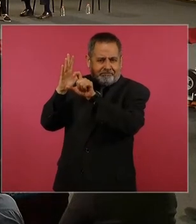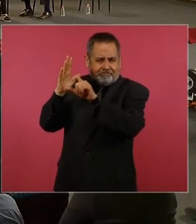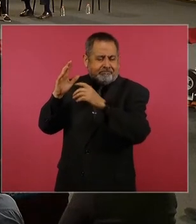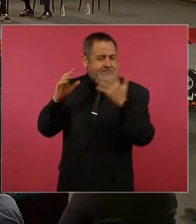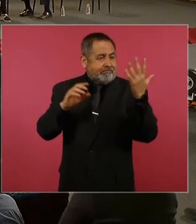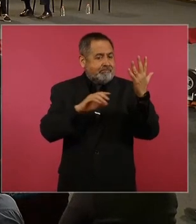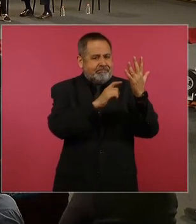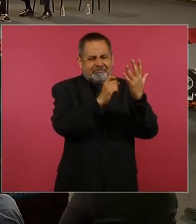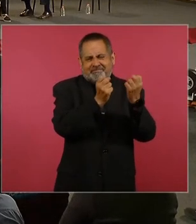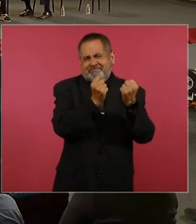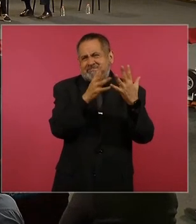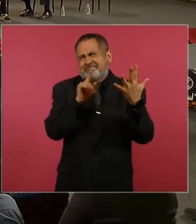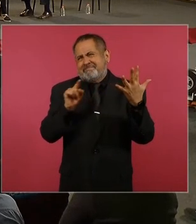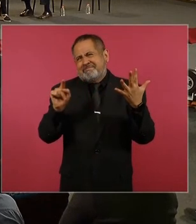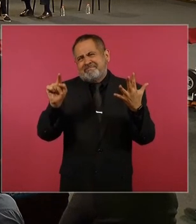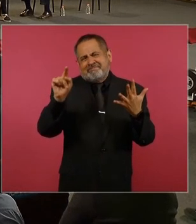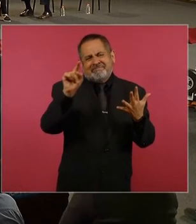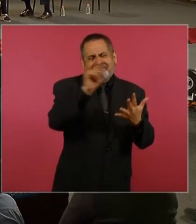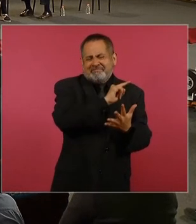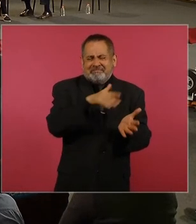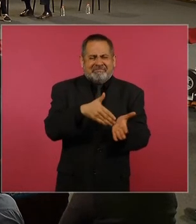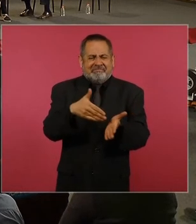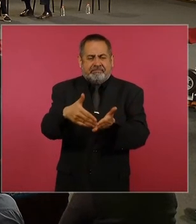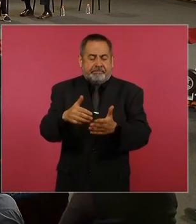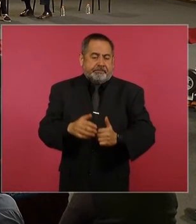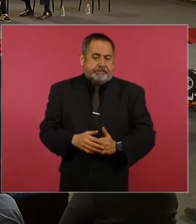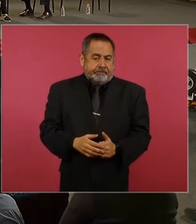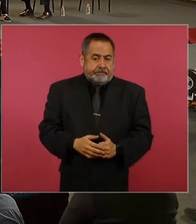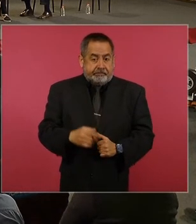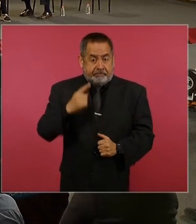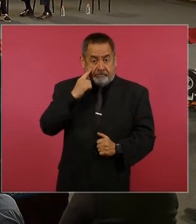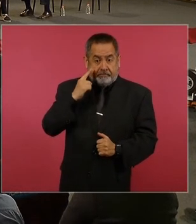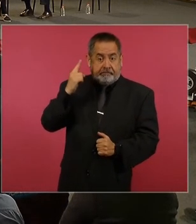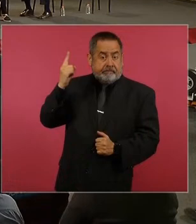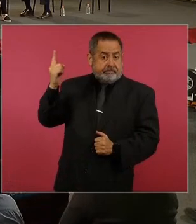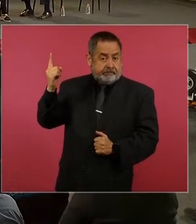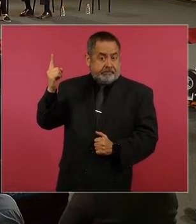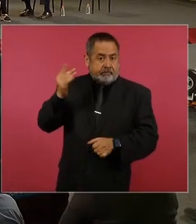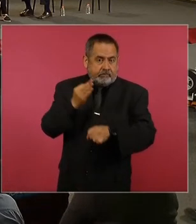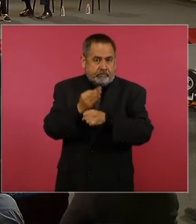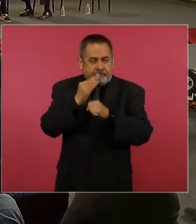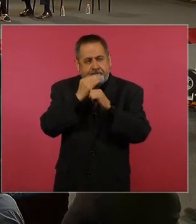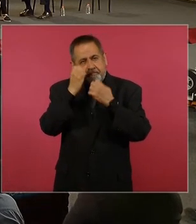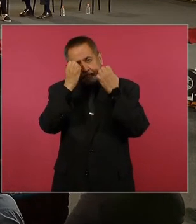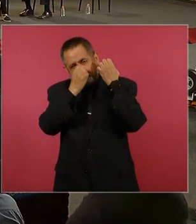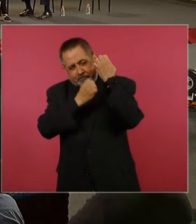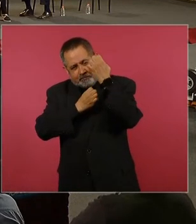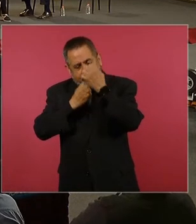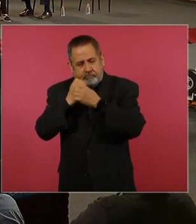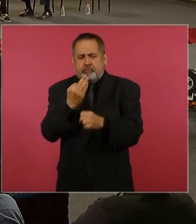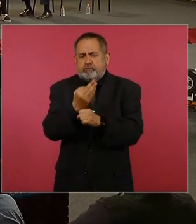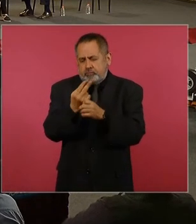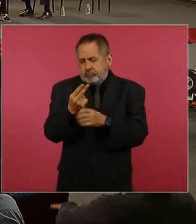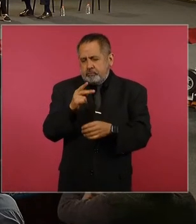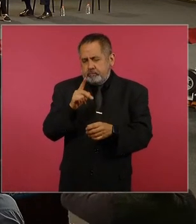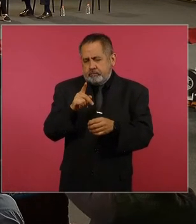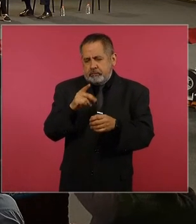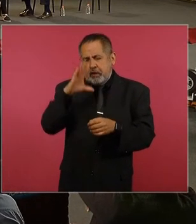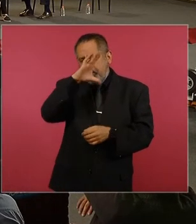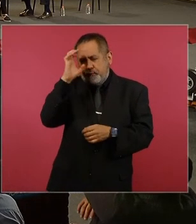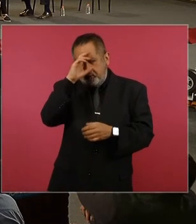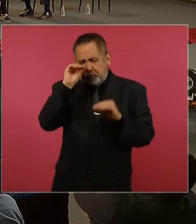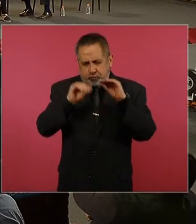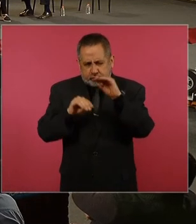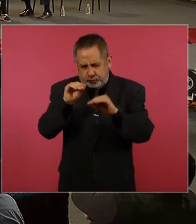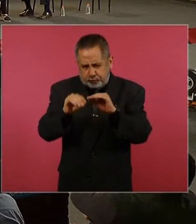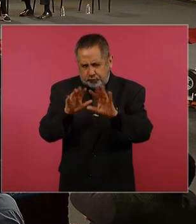última, es este sistema. Es un sistema que está siendo analizado, esto es una versión artística, pero es un